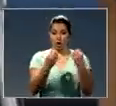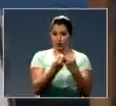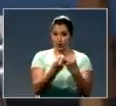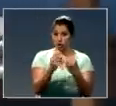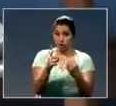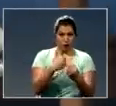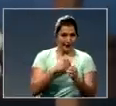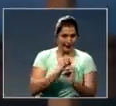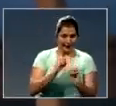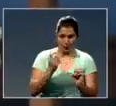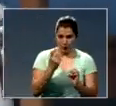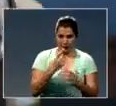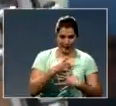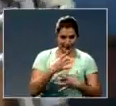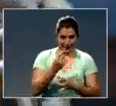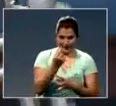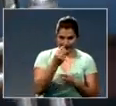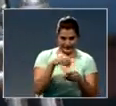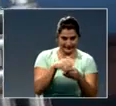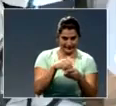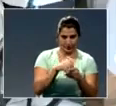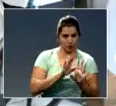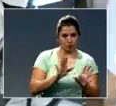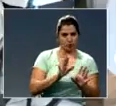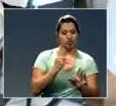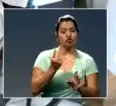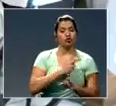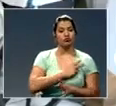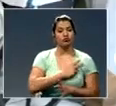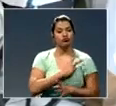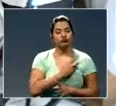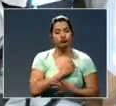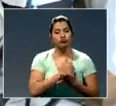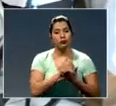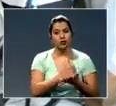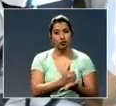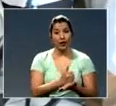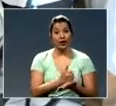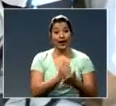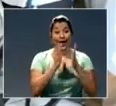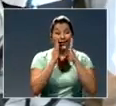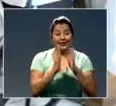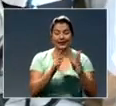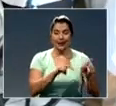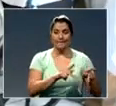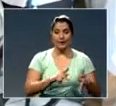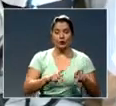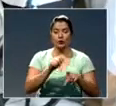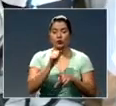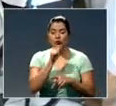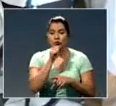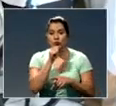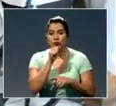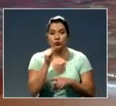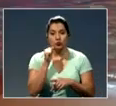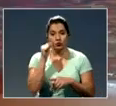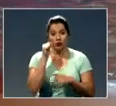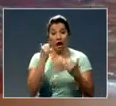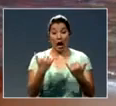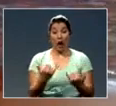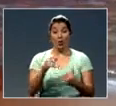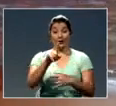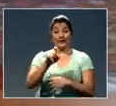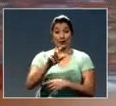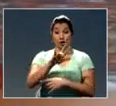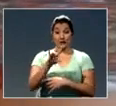lucro atienden programas y centros para la población de adultos mayores. A la fecha existen 137 de